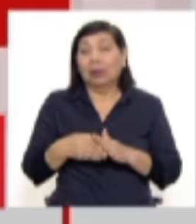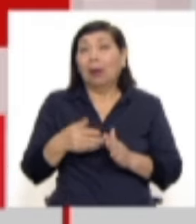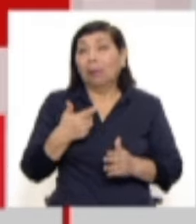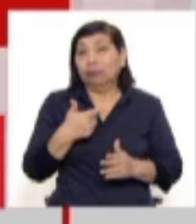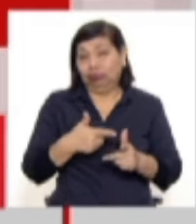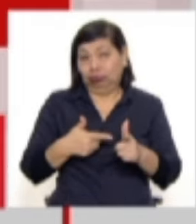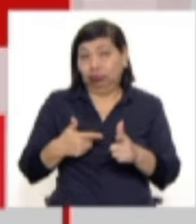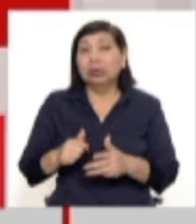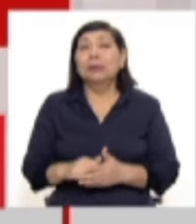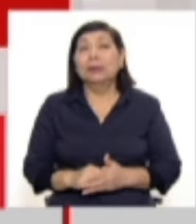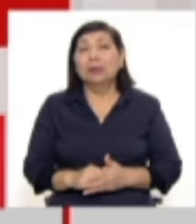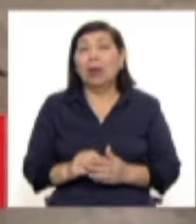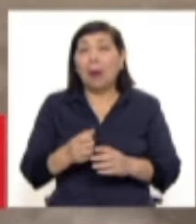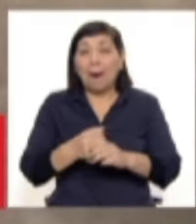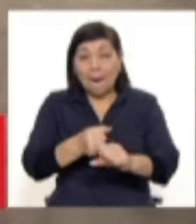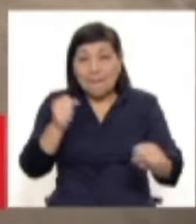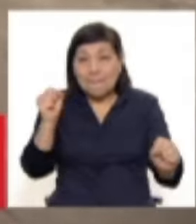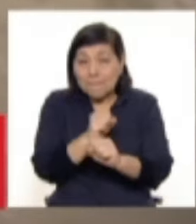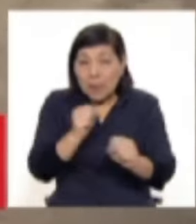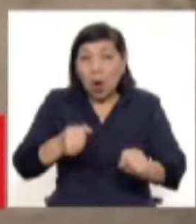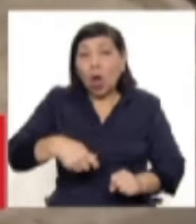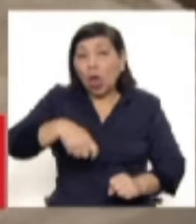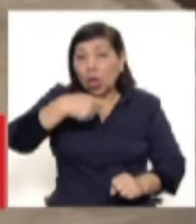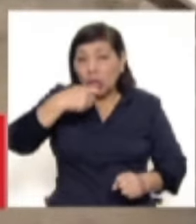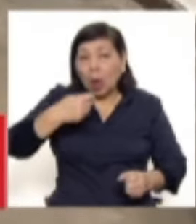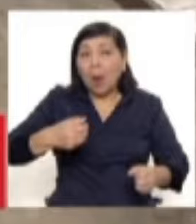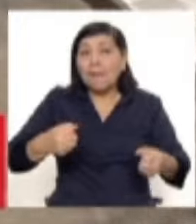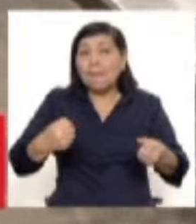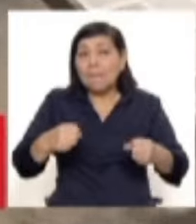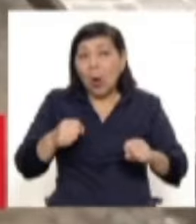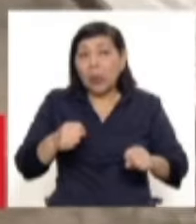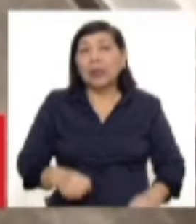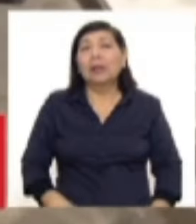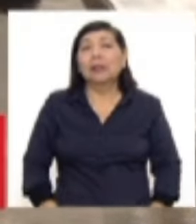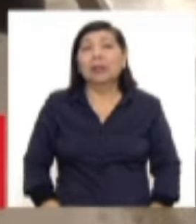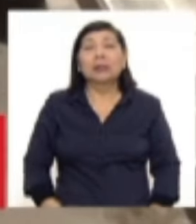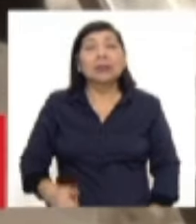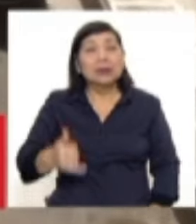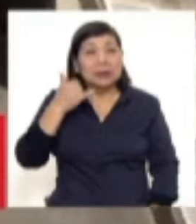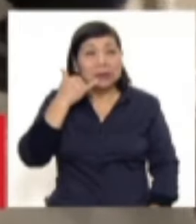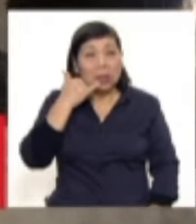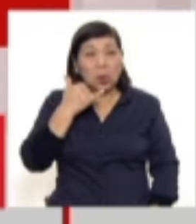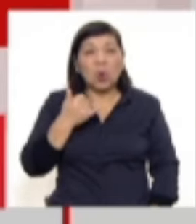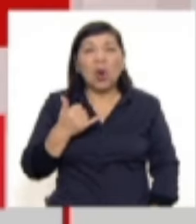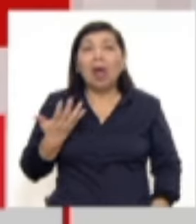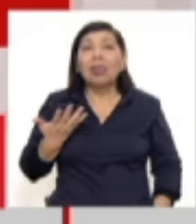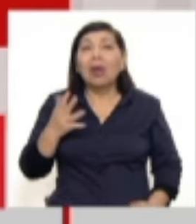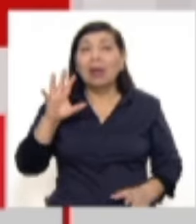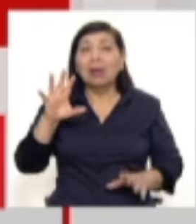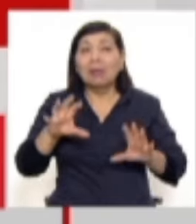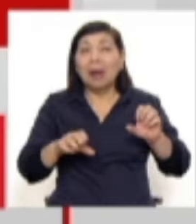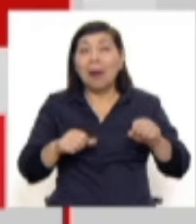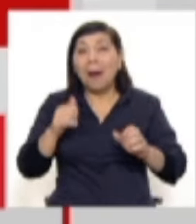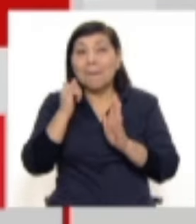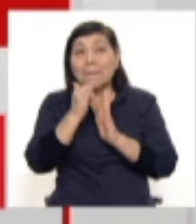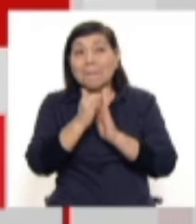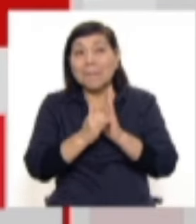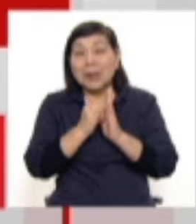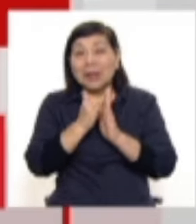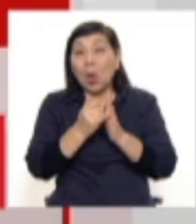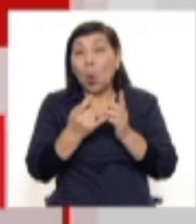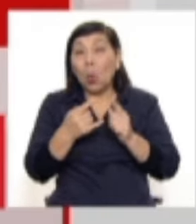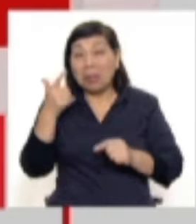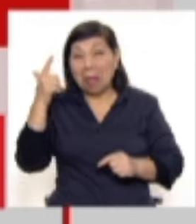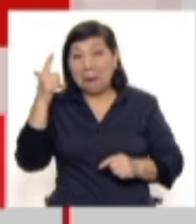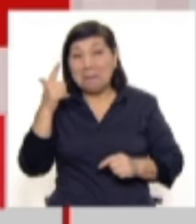arma abastecida, granada, droga, una motocicleta y celulares, donde captaban en video el momento